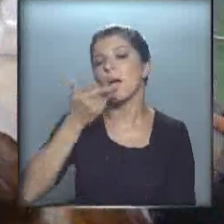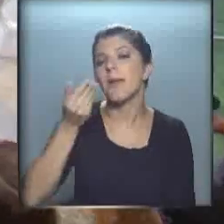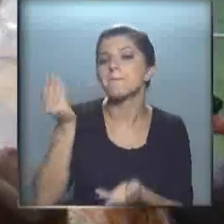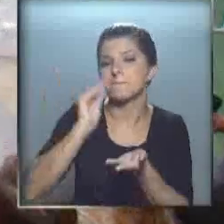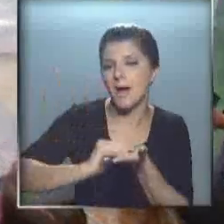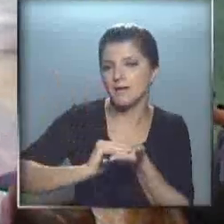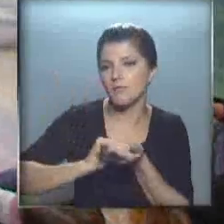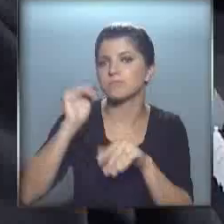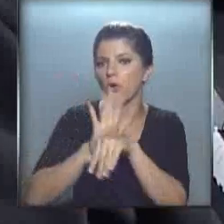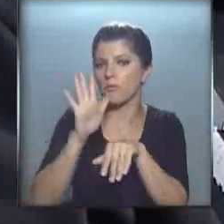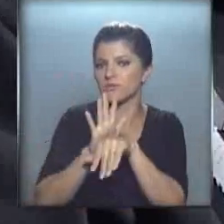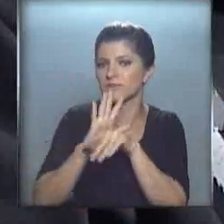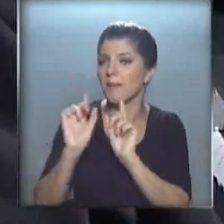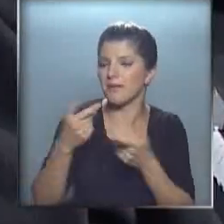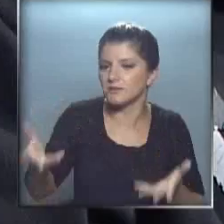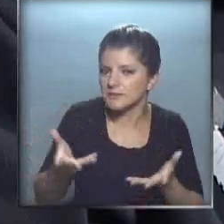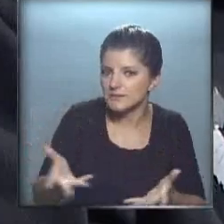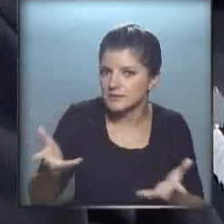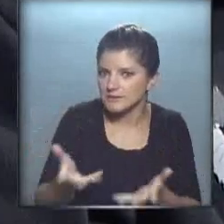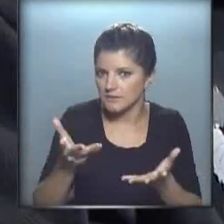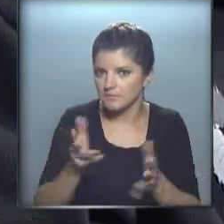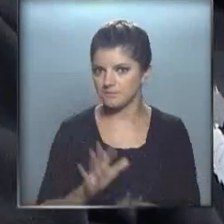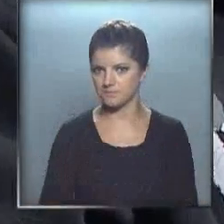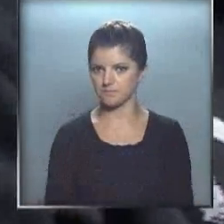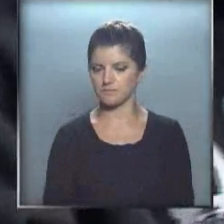que se fomenta más. Okay. O sea. ¿Rocío?